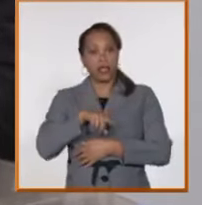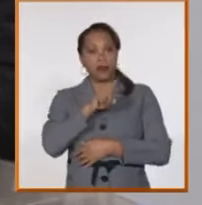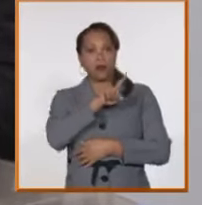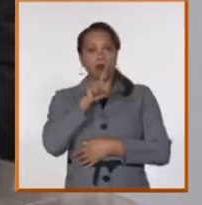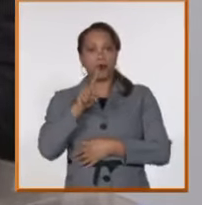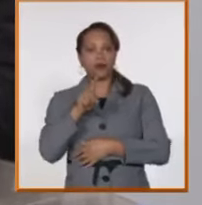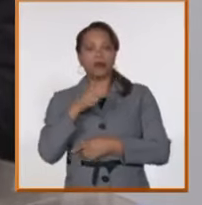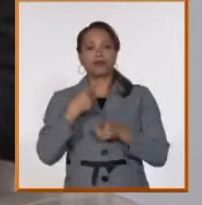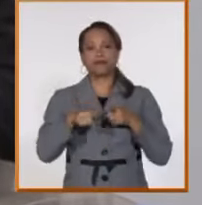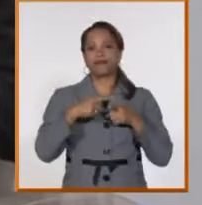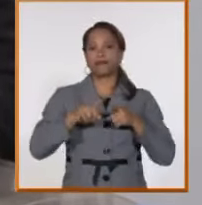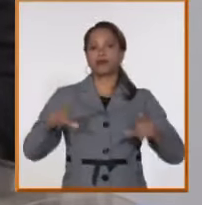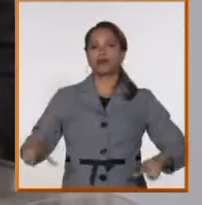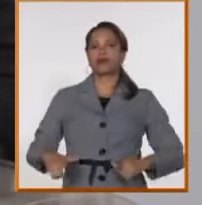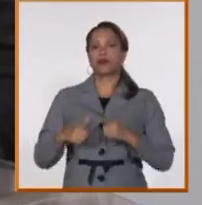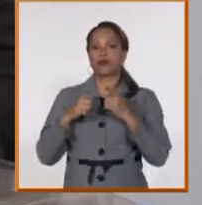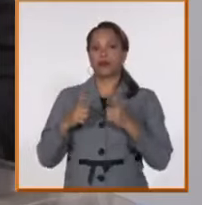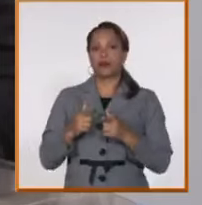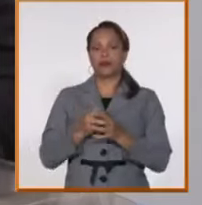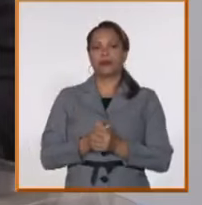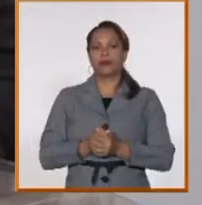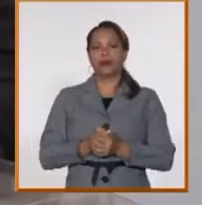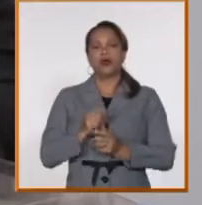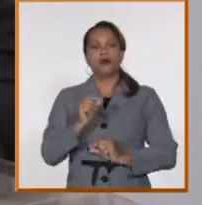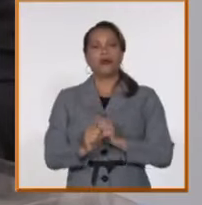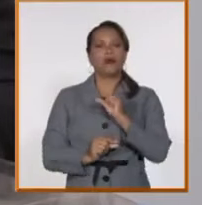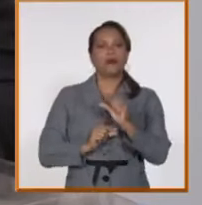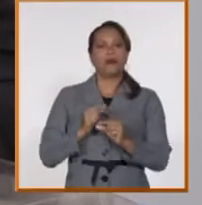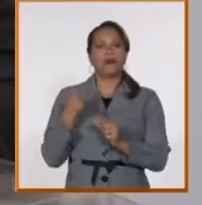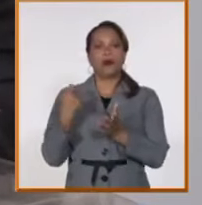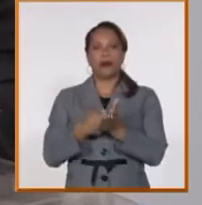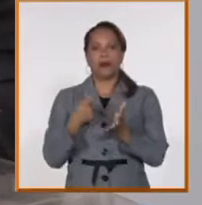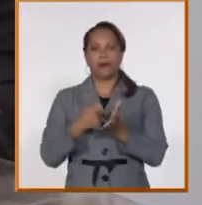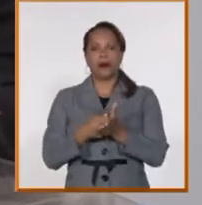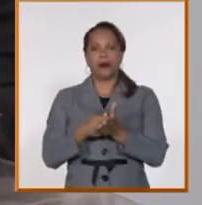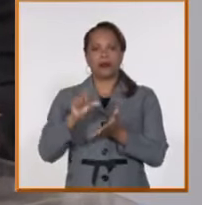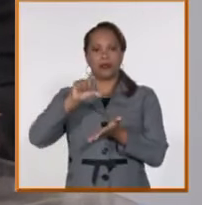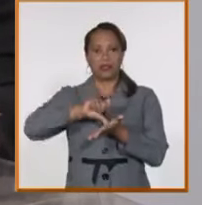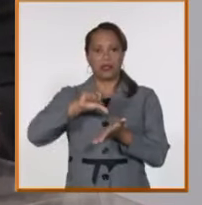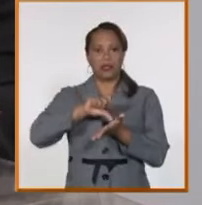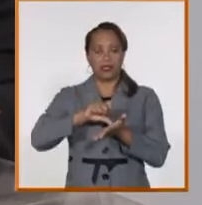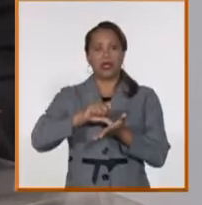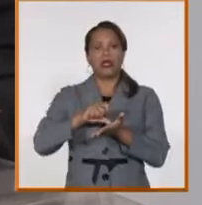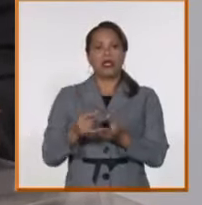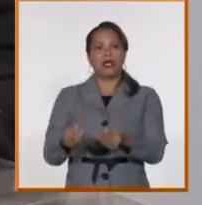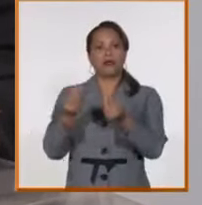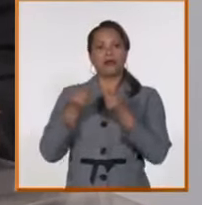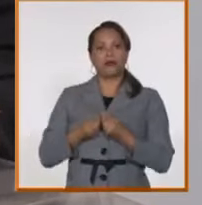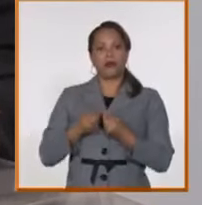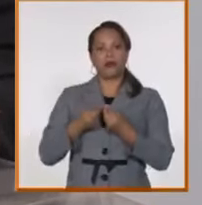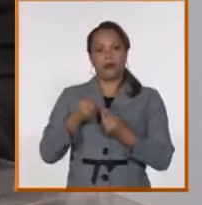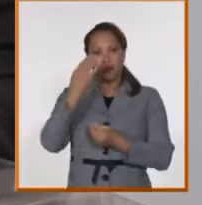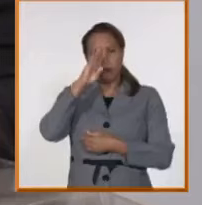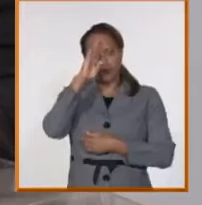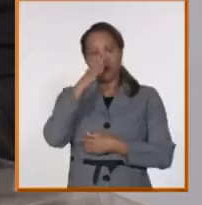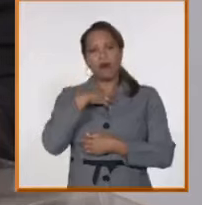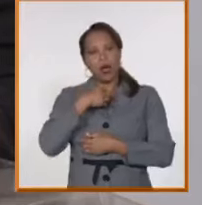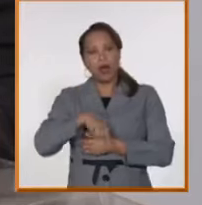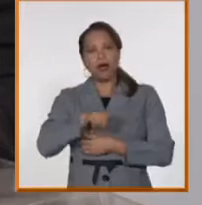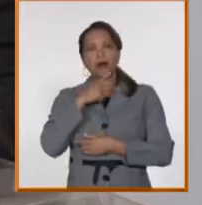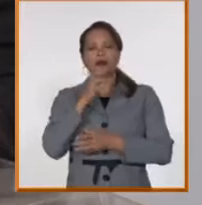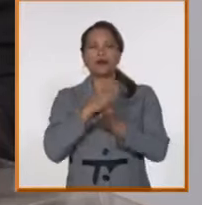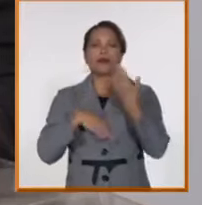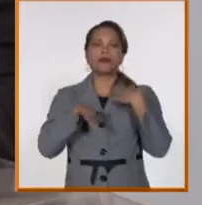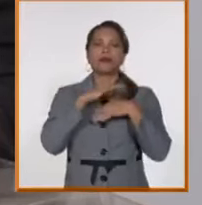cumplidos y hemos logrado que con el financiamiento central que ha podido eh ha podido darnos el país tenemos un nivel